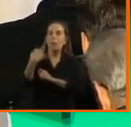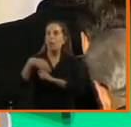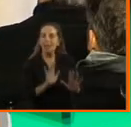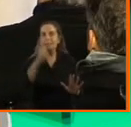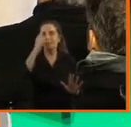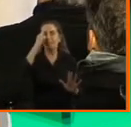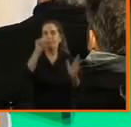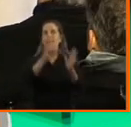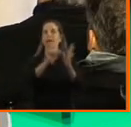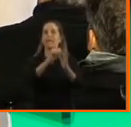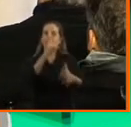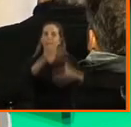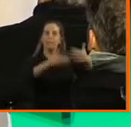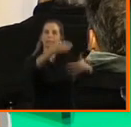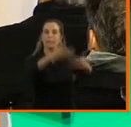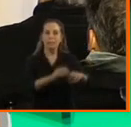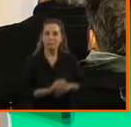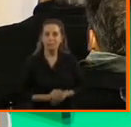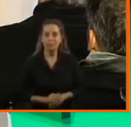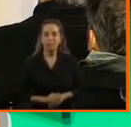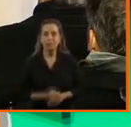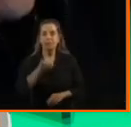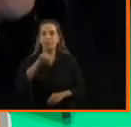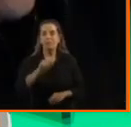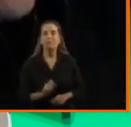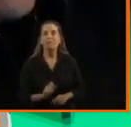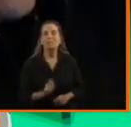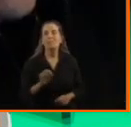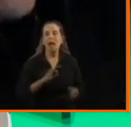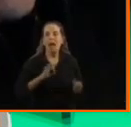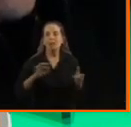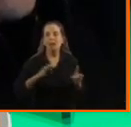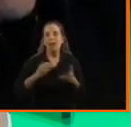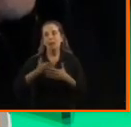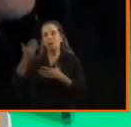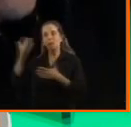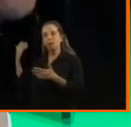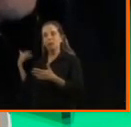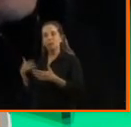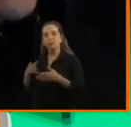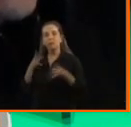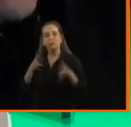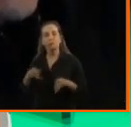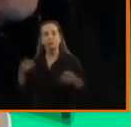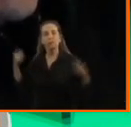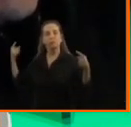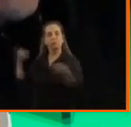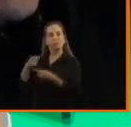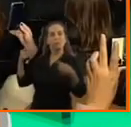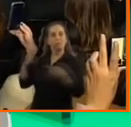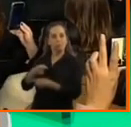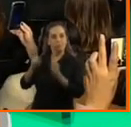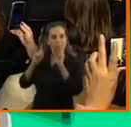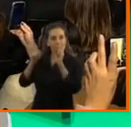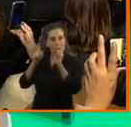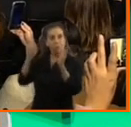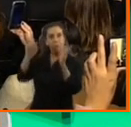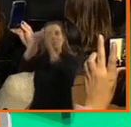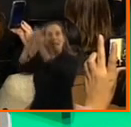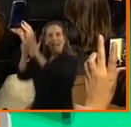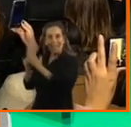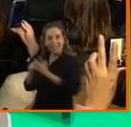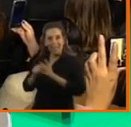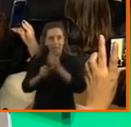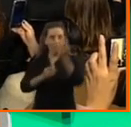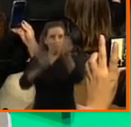simbólicos. O sea, que combina las medidas de gobierno con un intento de llamar la atención generalmente en la población. Así que es muy interesante su